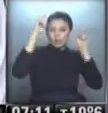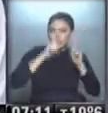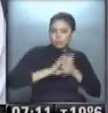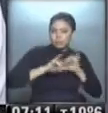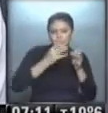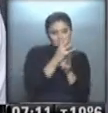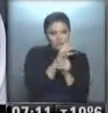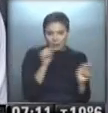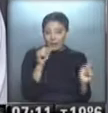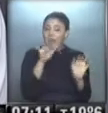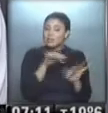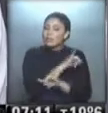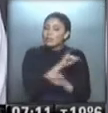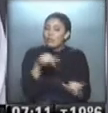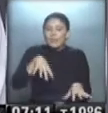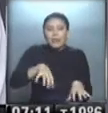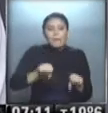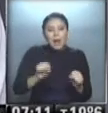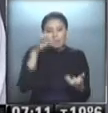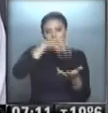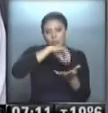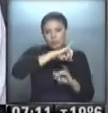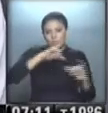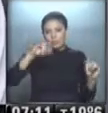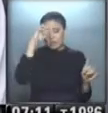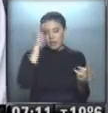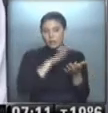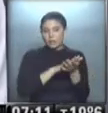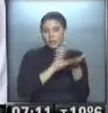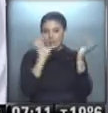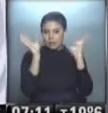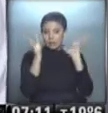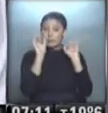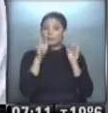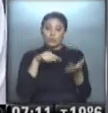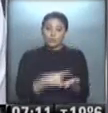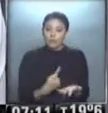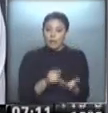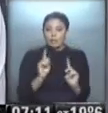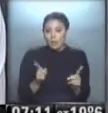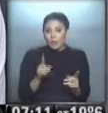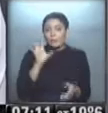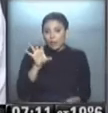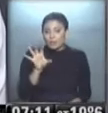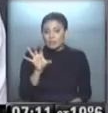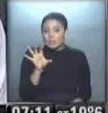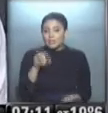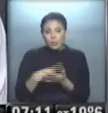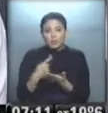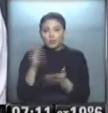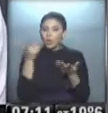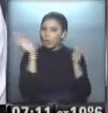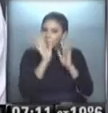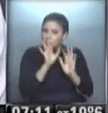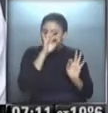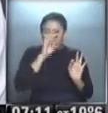fuertes tormentas. Lo informó muy tempranito el Servicio Meteorológico Nacional. Pero tanto la ciudad de Buenos Aires como la provincia se prepararon